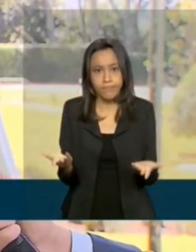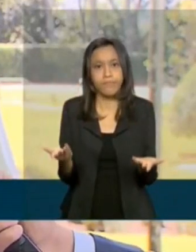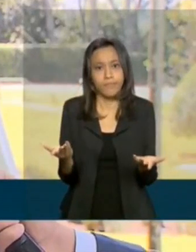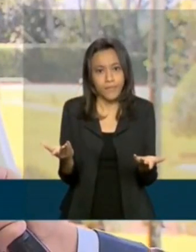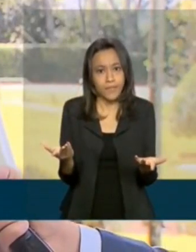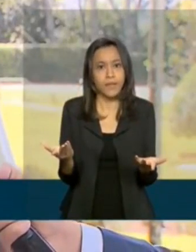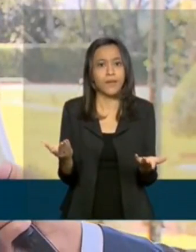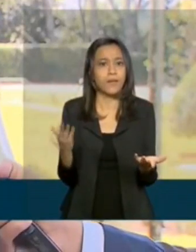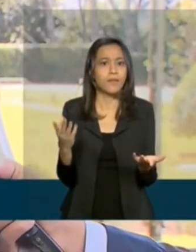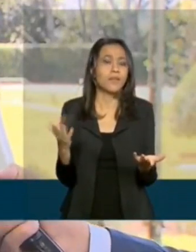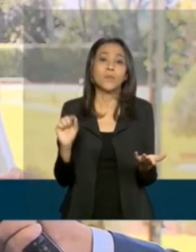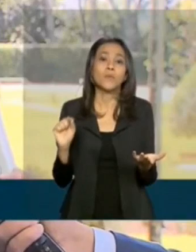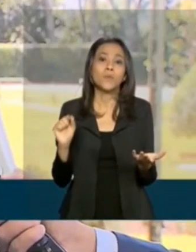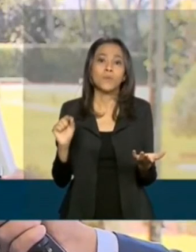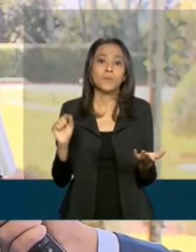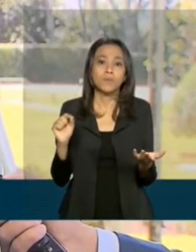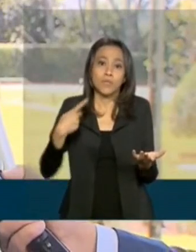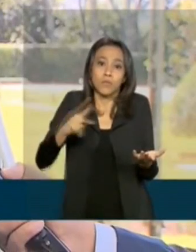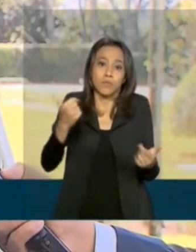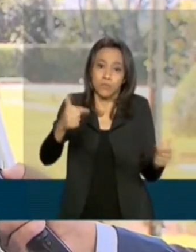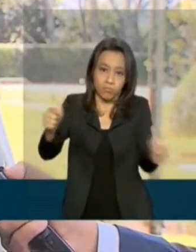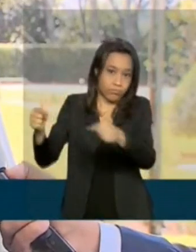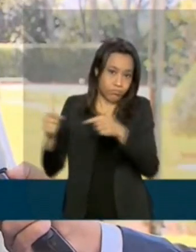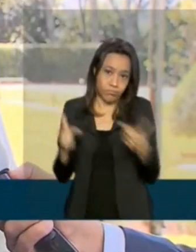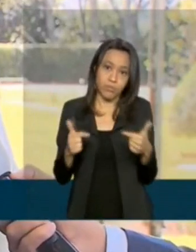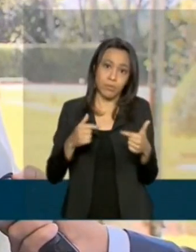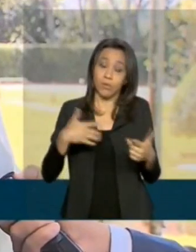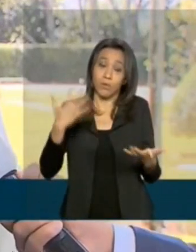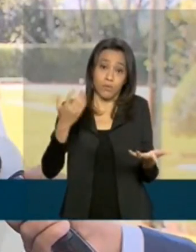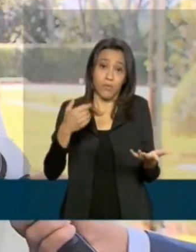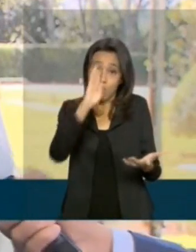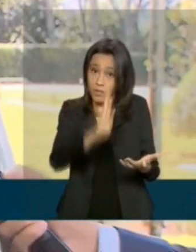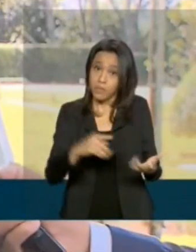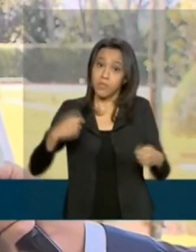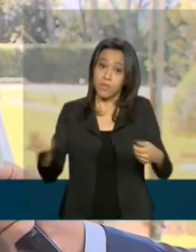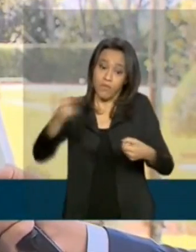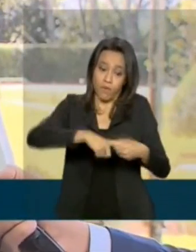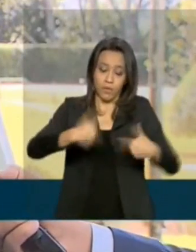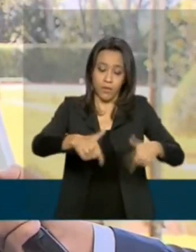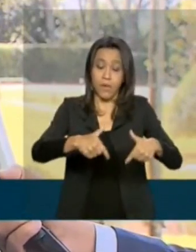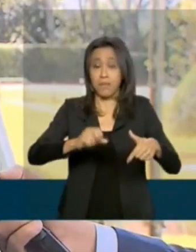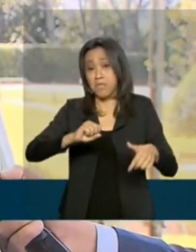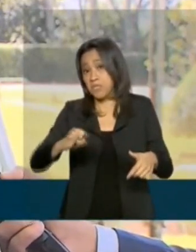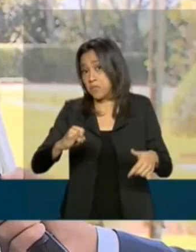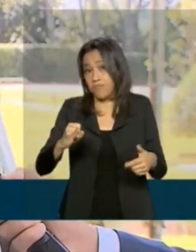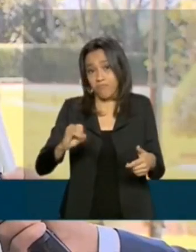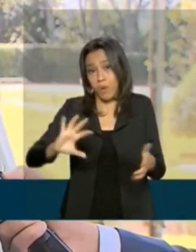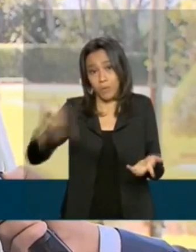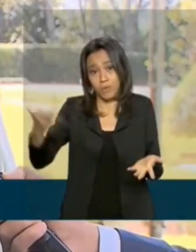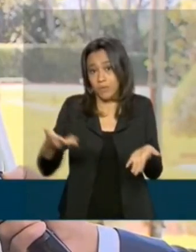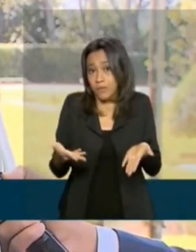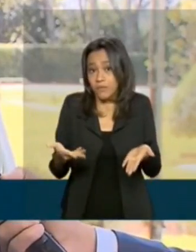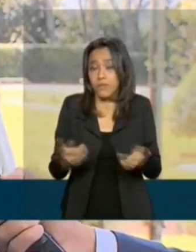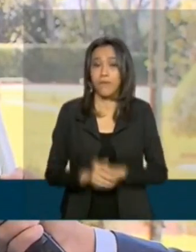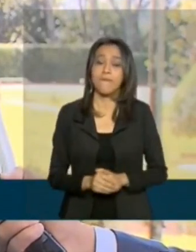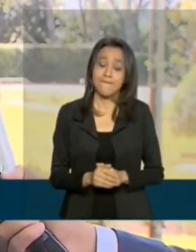de lo contrario la economía nos pondrá en una situación muy compleja como he dicho en el pasado no puedes combatir el virus cuando el efecto secundario de esa